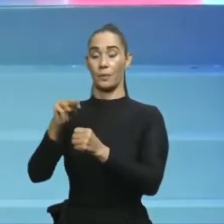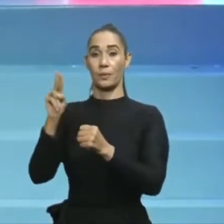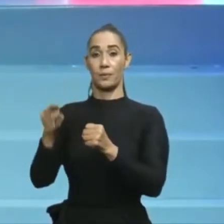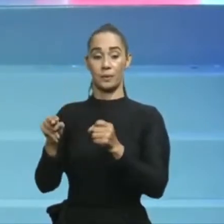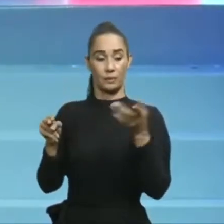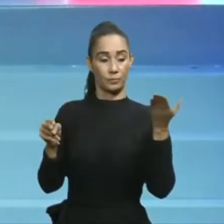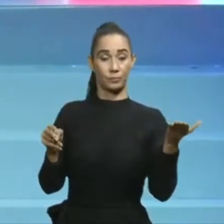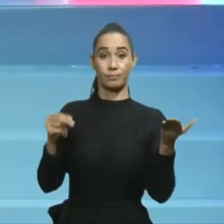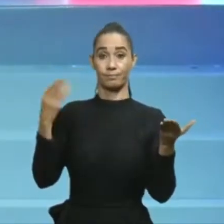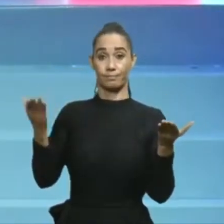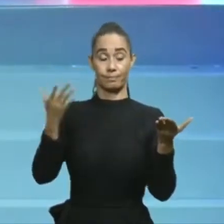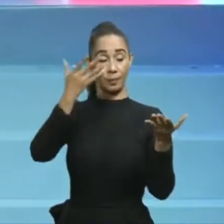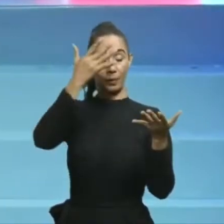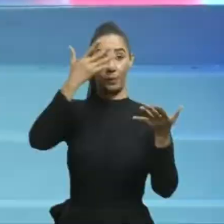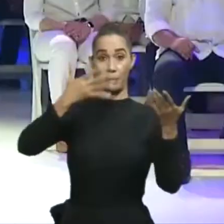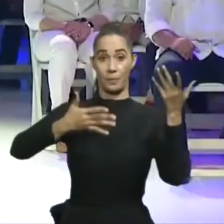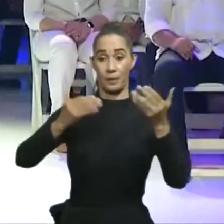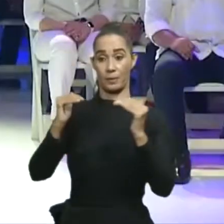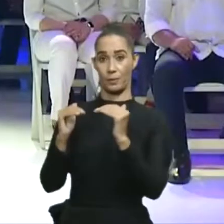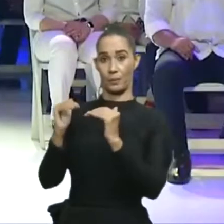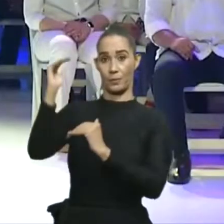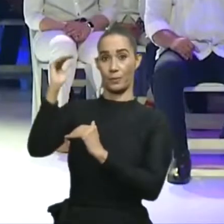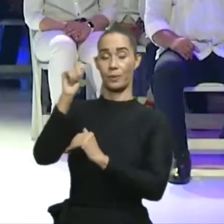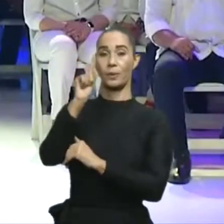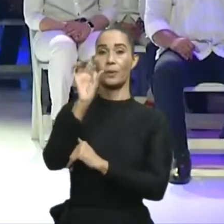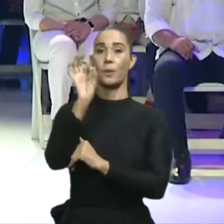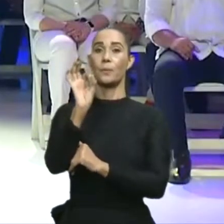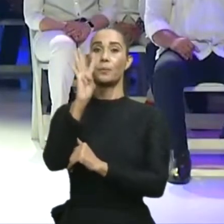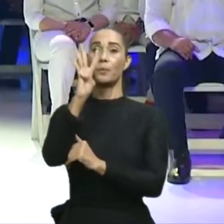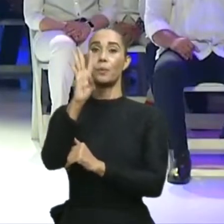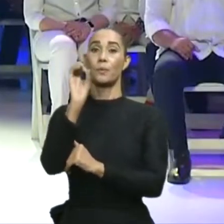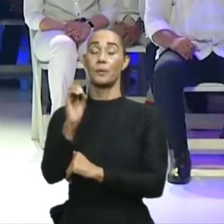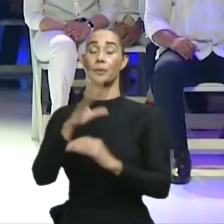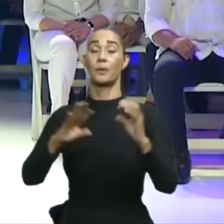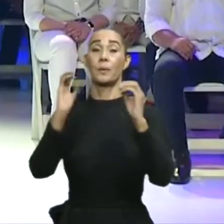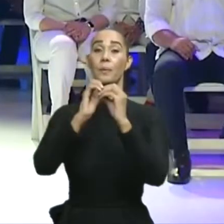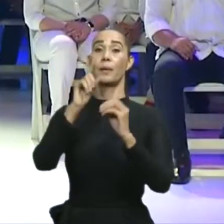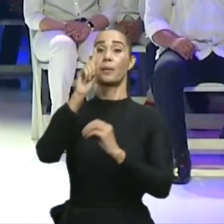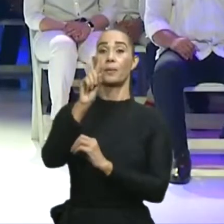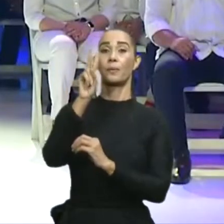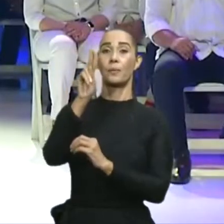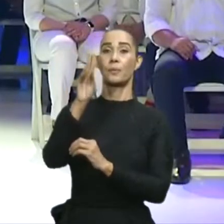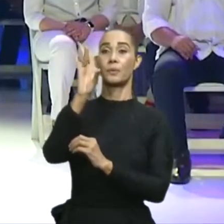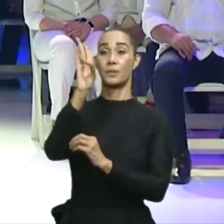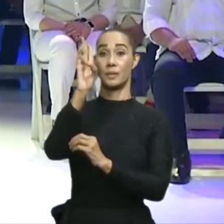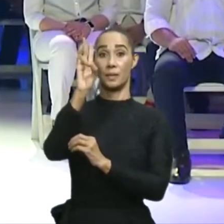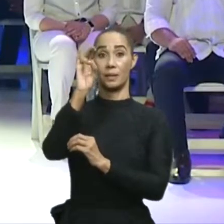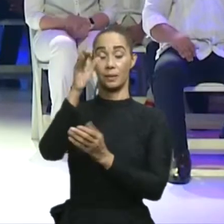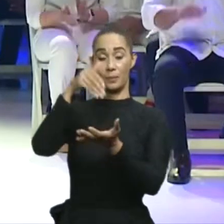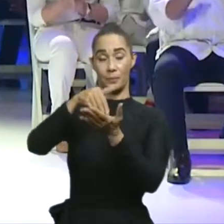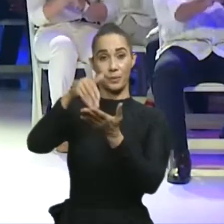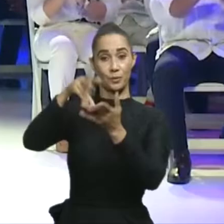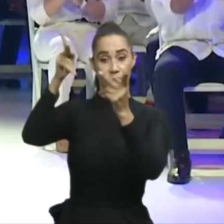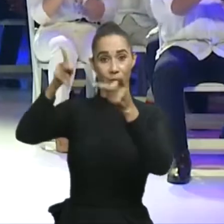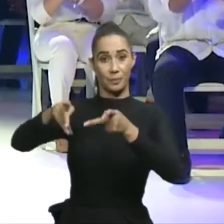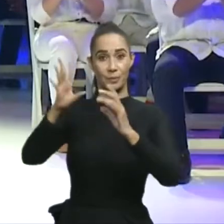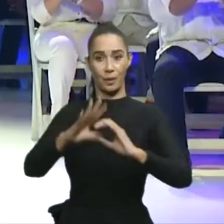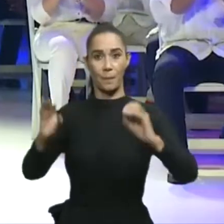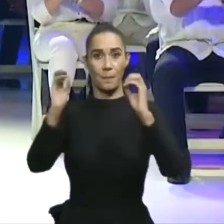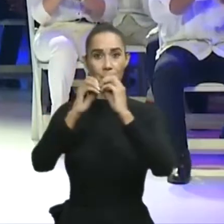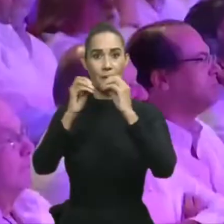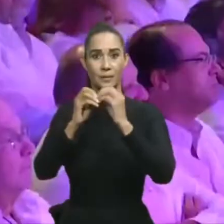estudios de imágenes aumentaron de 1.4 a más de 1.7 millones de personas y las pruebas de